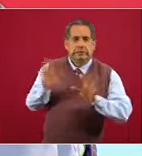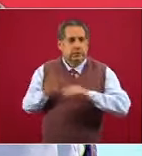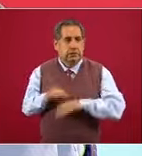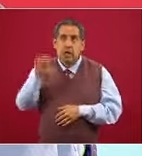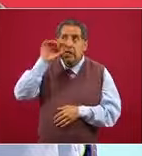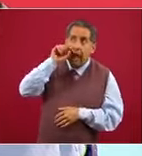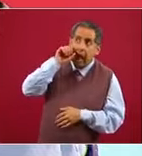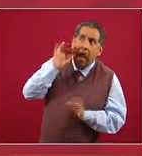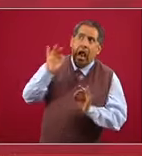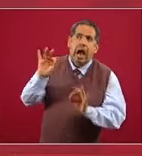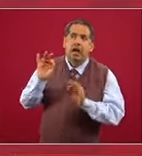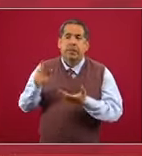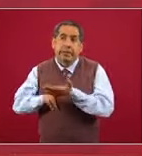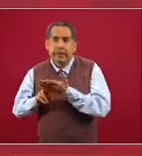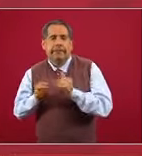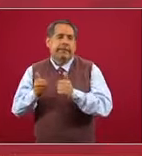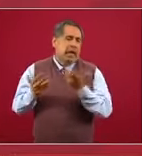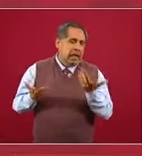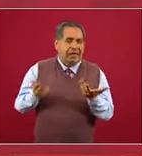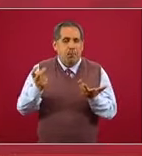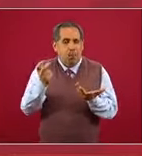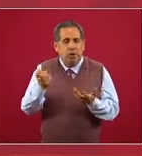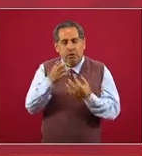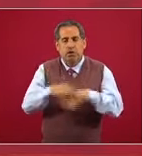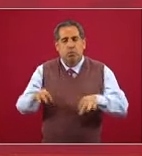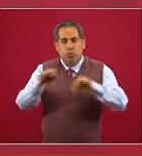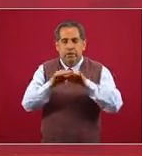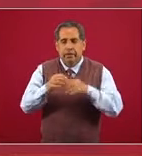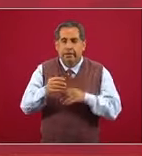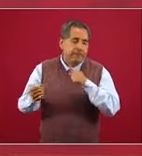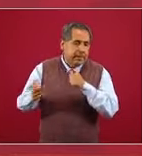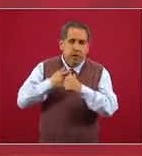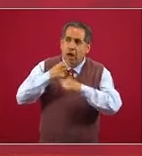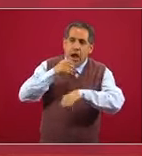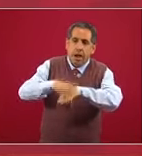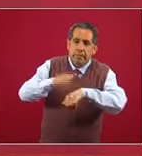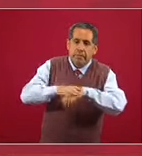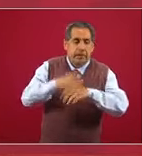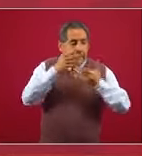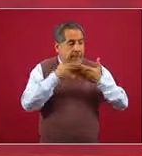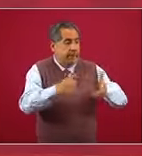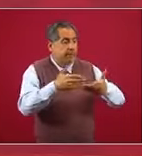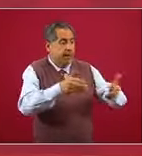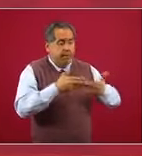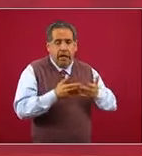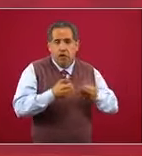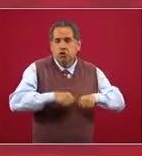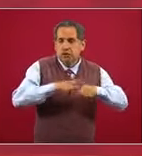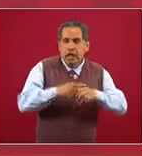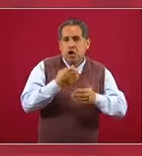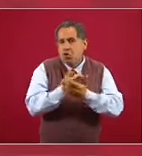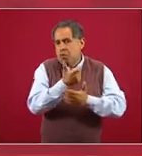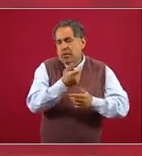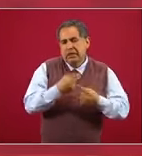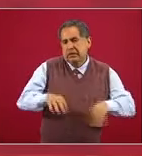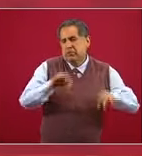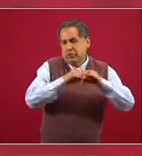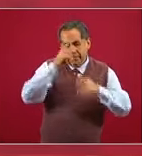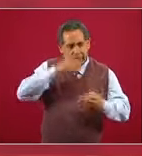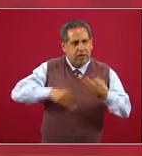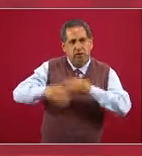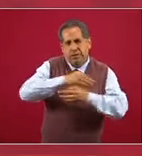actividades concomitantes, entonces no podríamos aperturar las actividades económicas, las actividades sociales, que también son importantes para